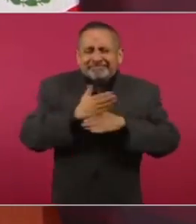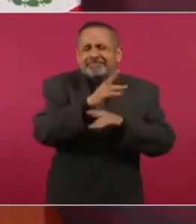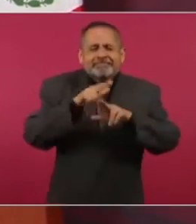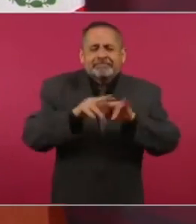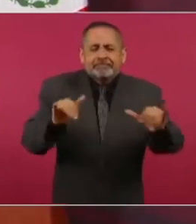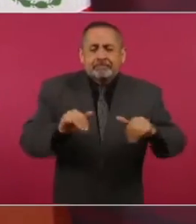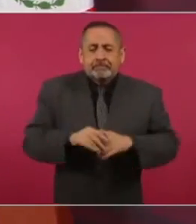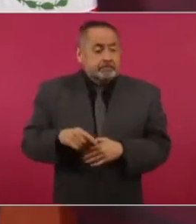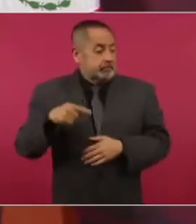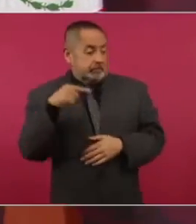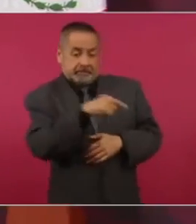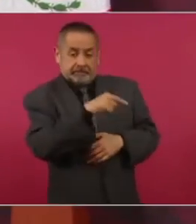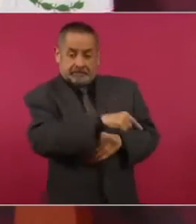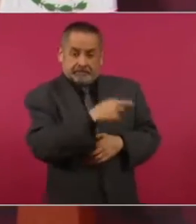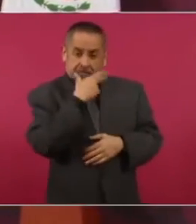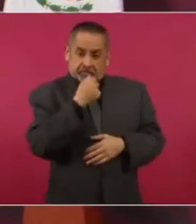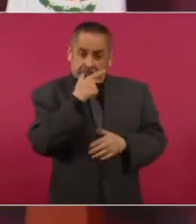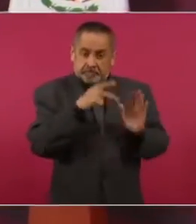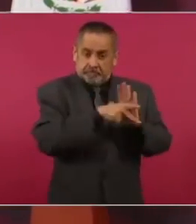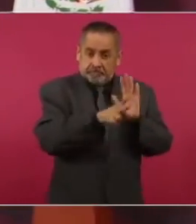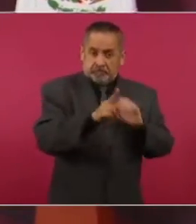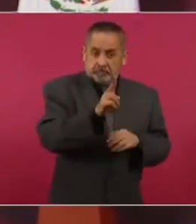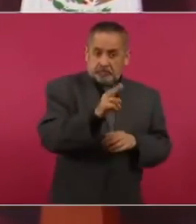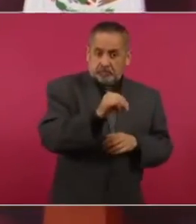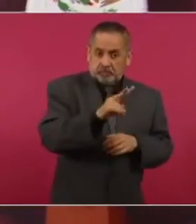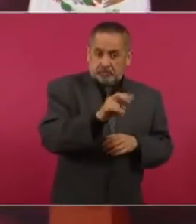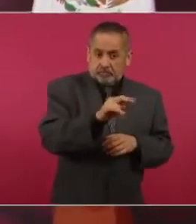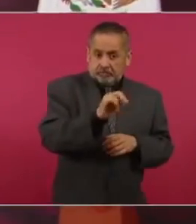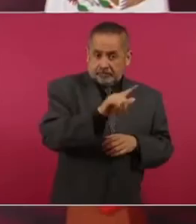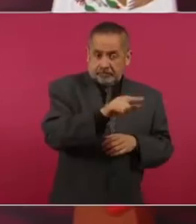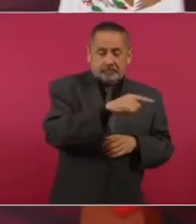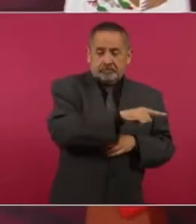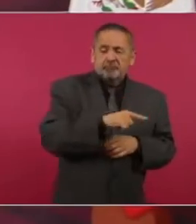Pero este señor se atreve a decir